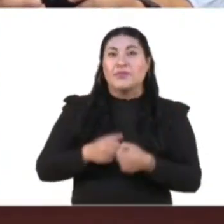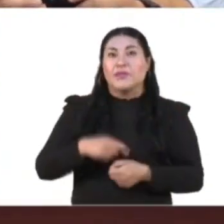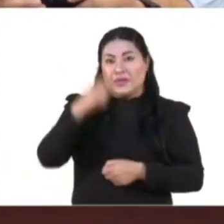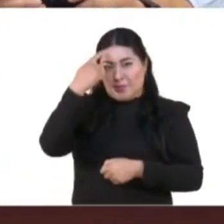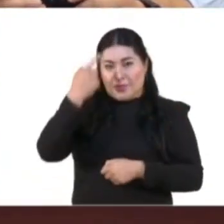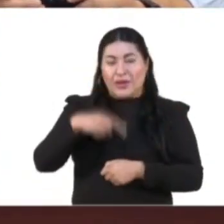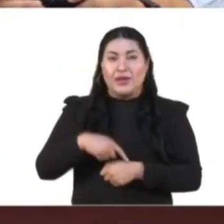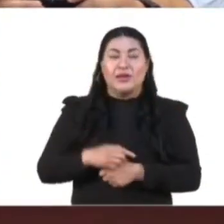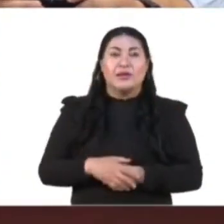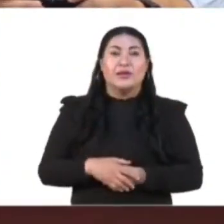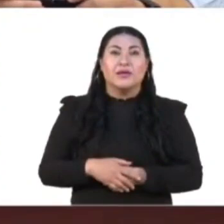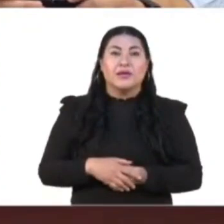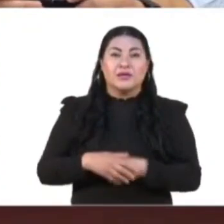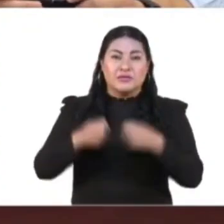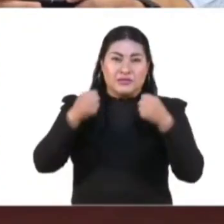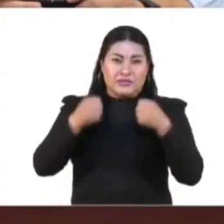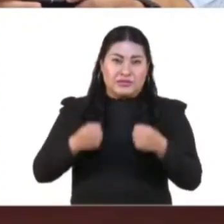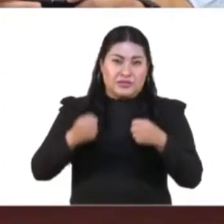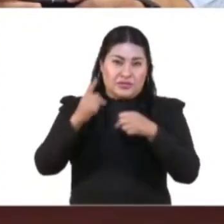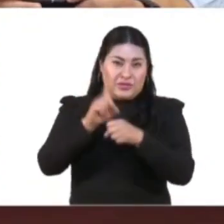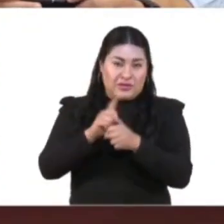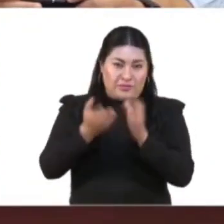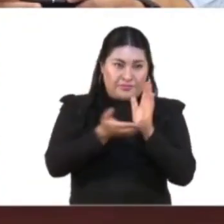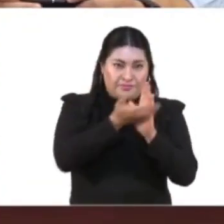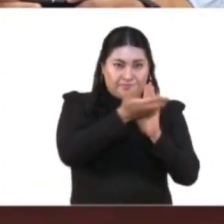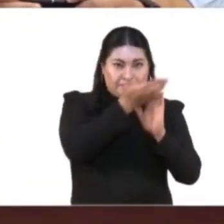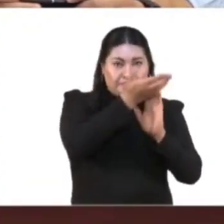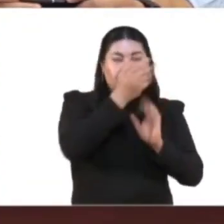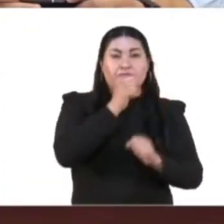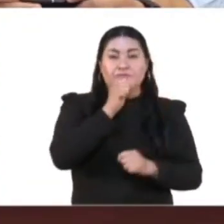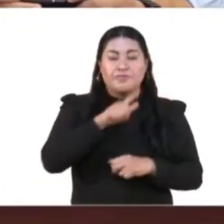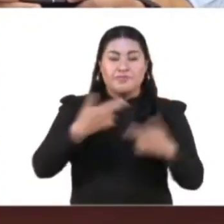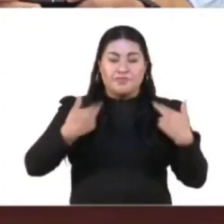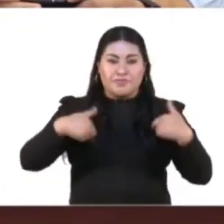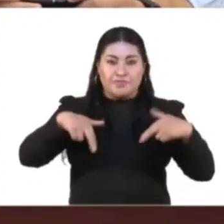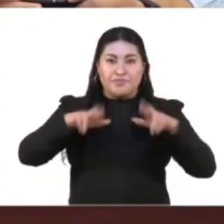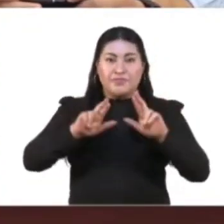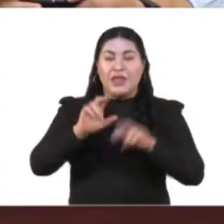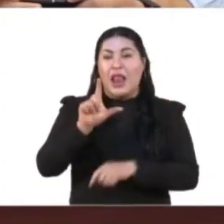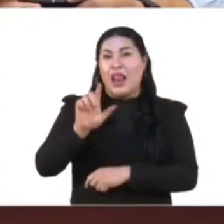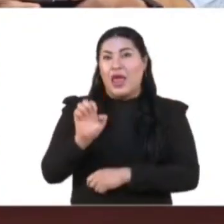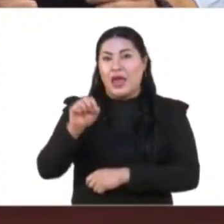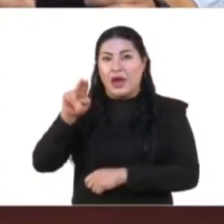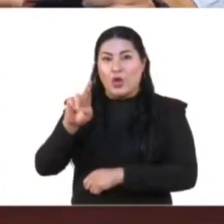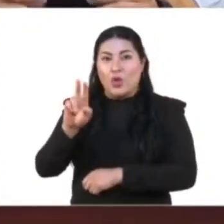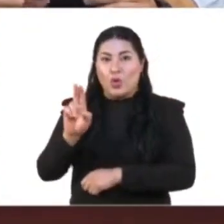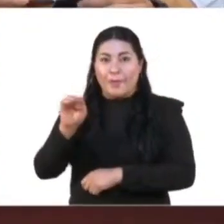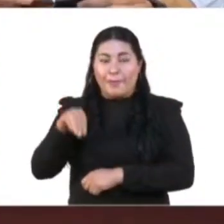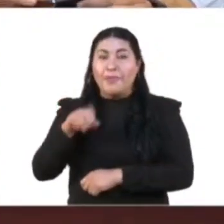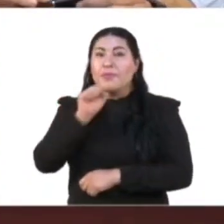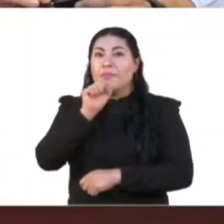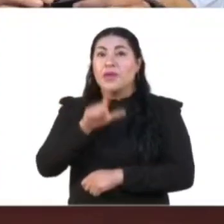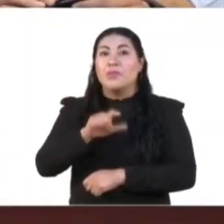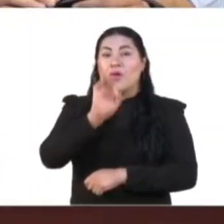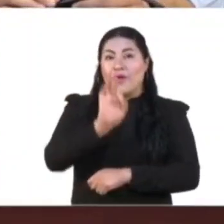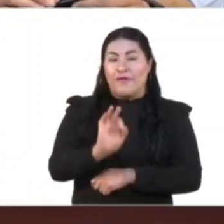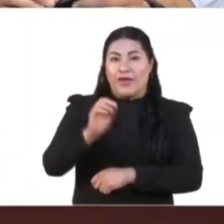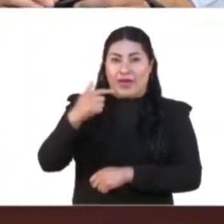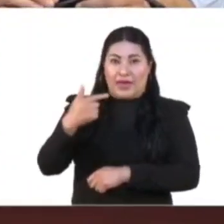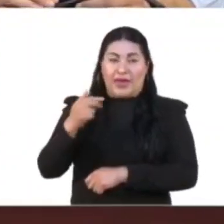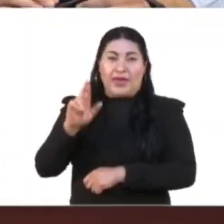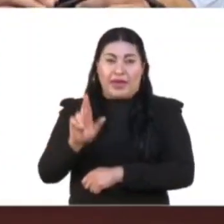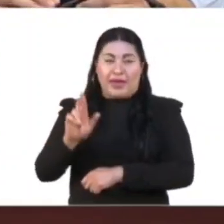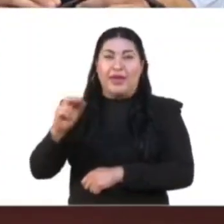Seguridad para las Construcciones, el titular del ERUM, la Fiscalía General de Justicia